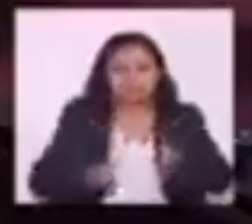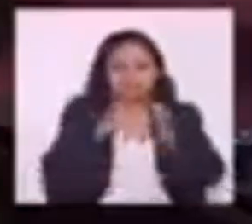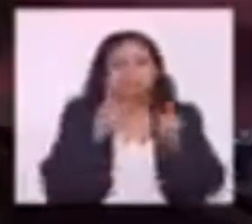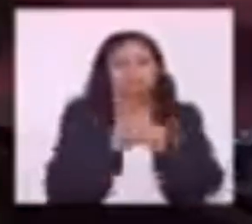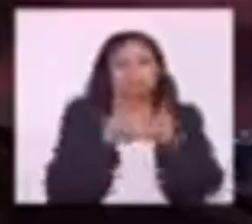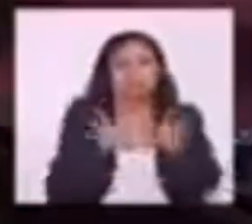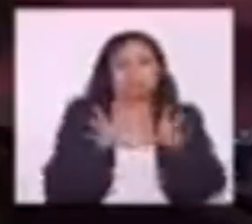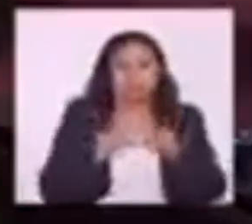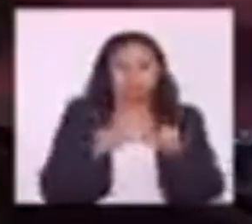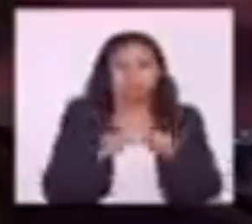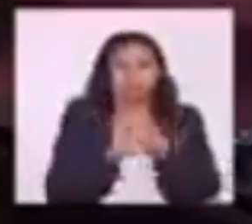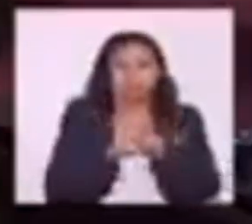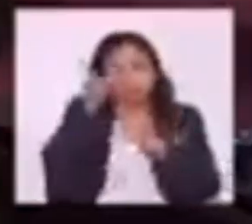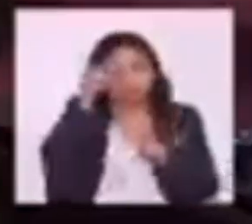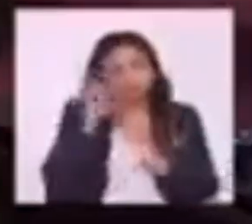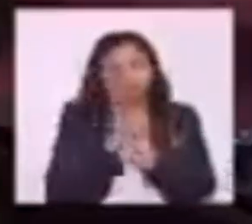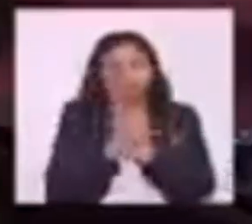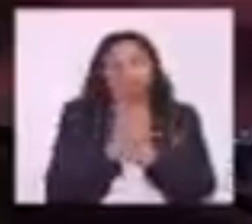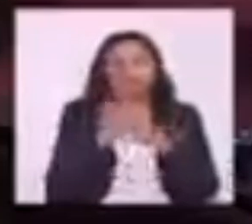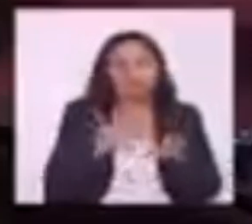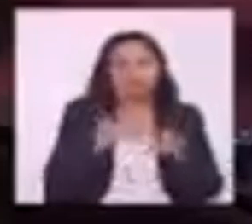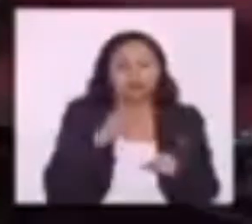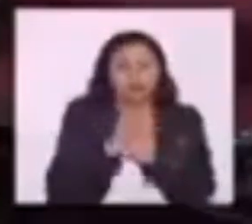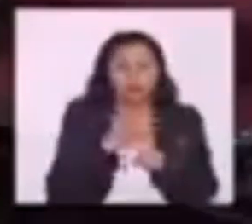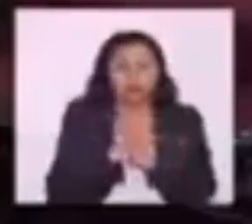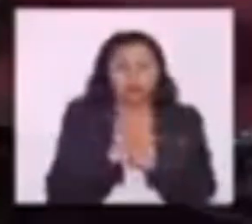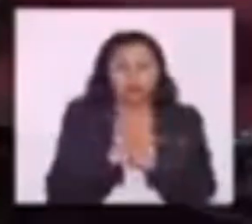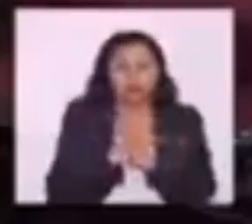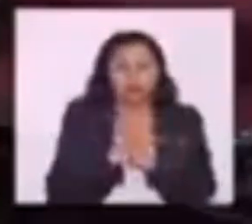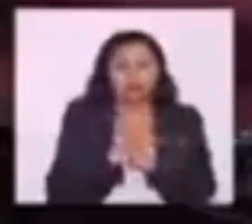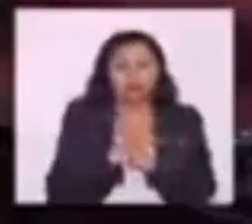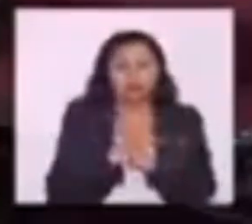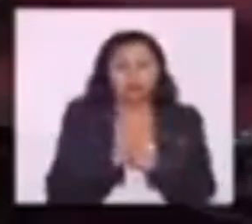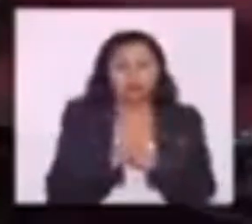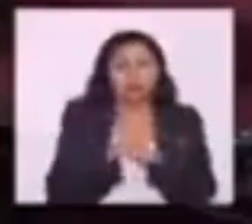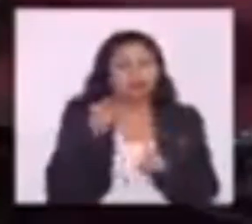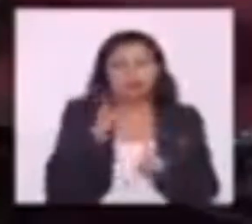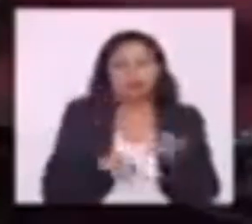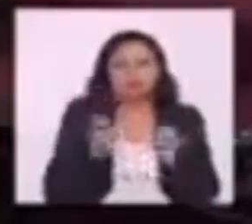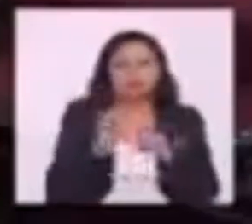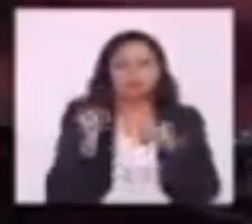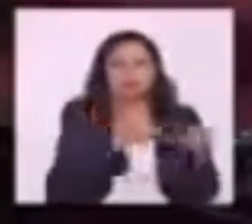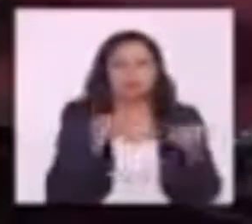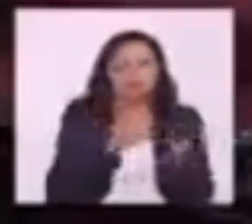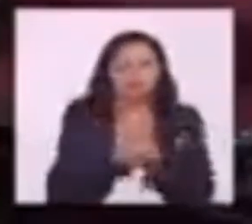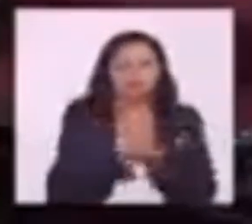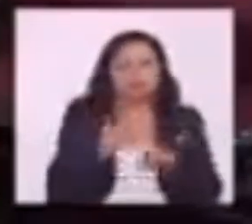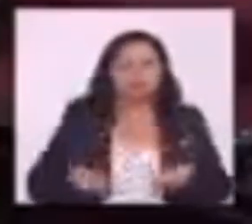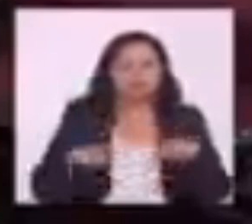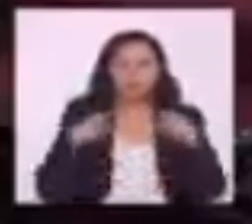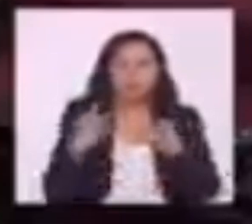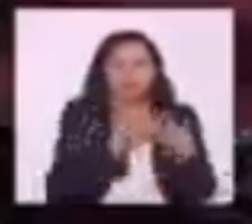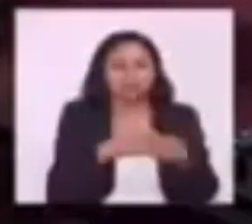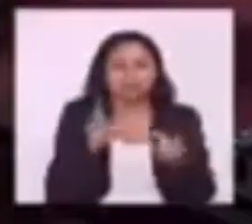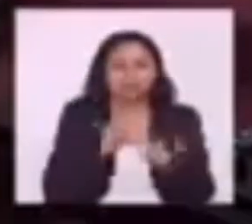le pertenece al Estado de Guatemala, le pertenece a los guatemaltecos. No está pagando por los derechos de vía esta empresa